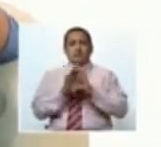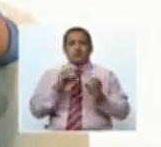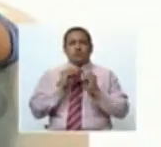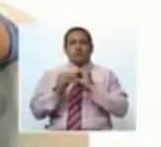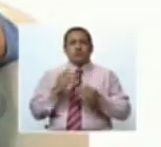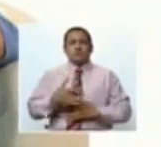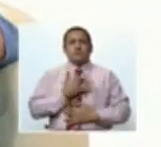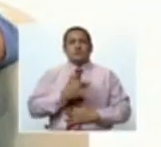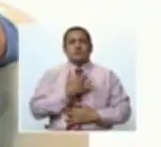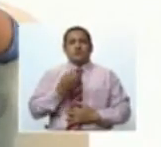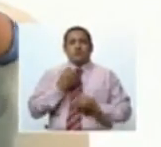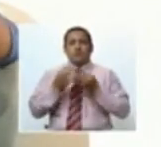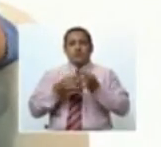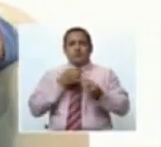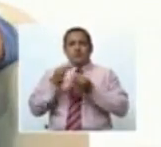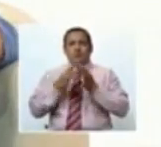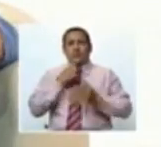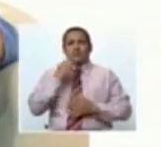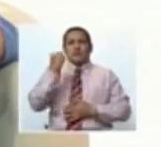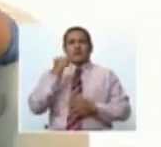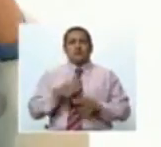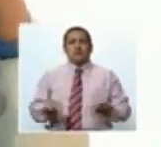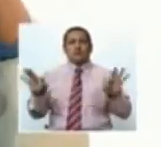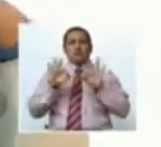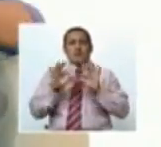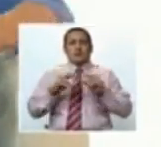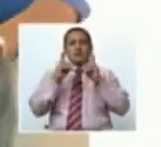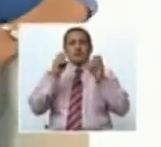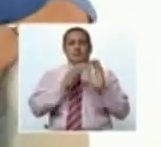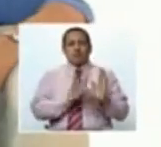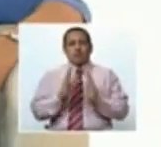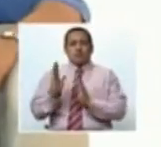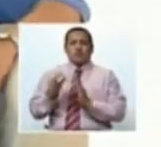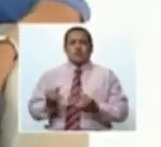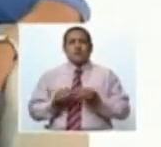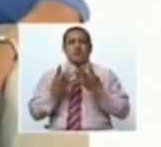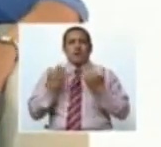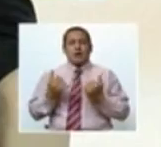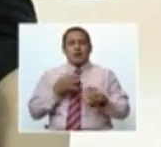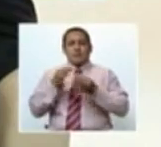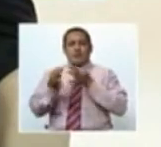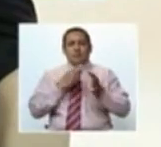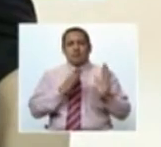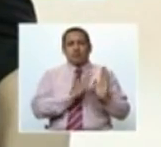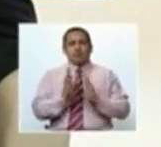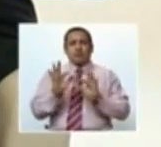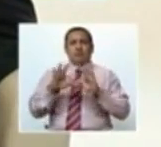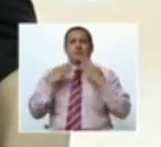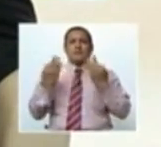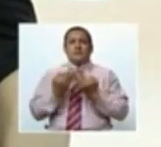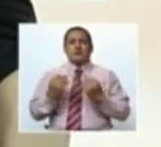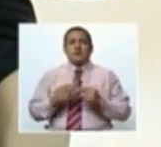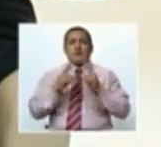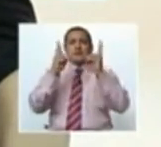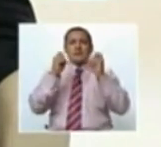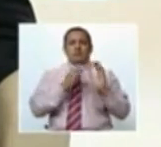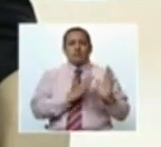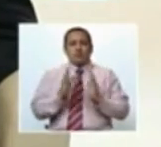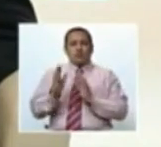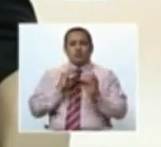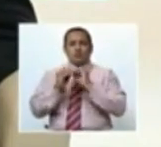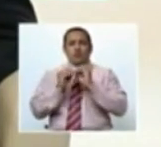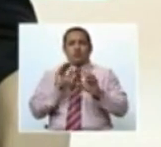una adecuada motivación como derecho fundamental, no dentro del ámbito del debido proceso. Correcto, entonces pasamos de un proceso de familia a un